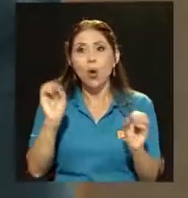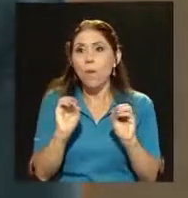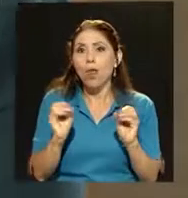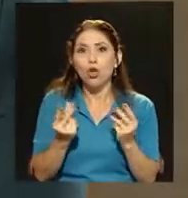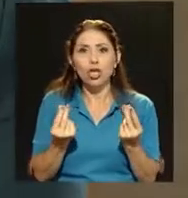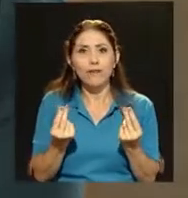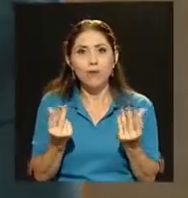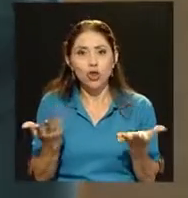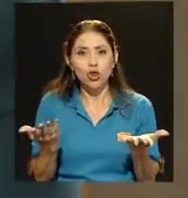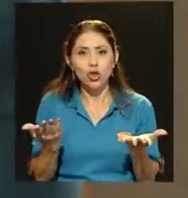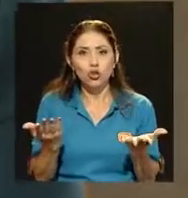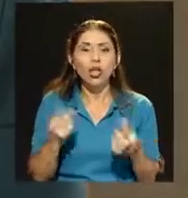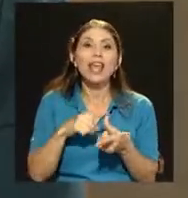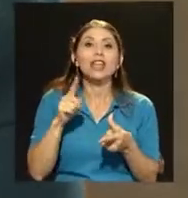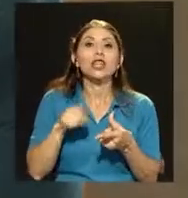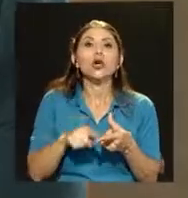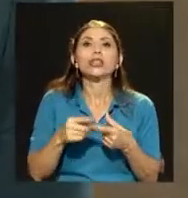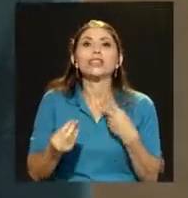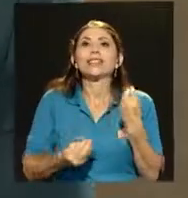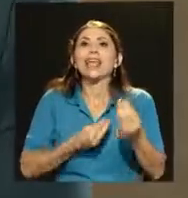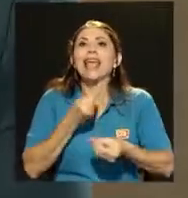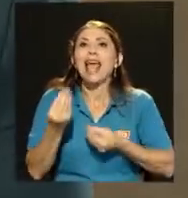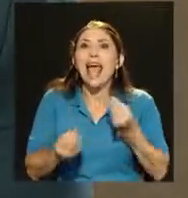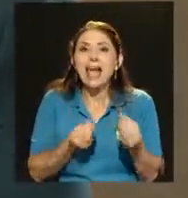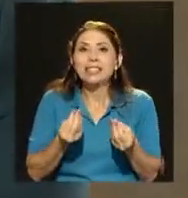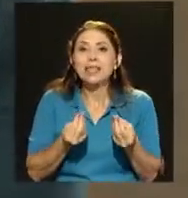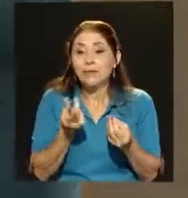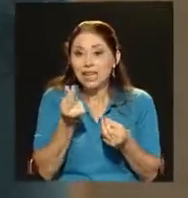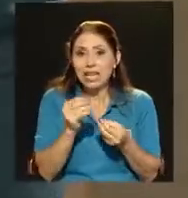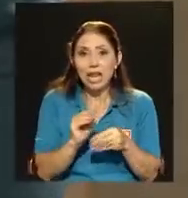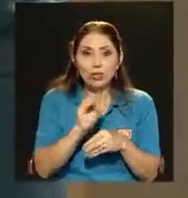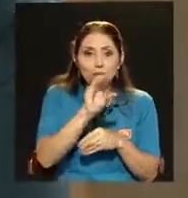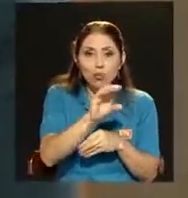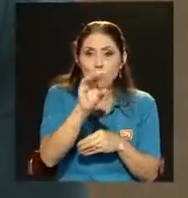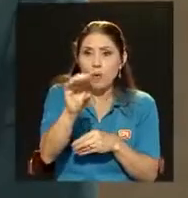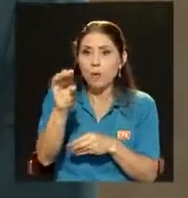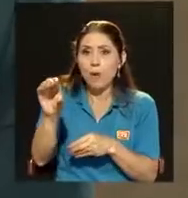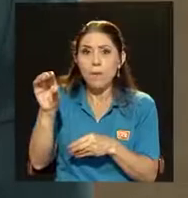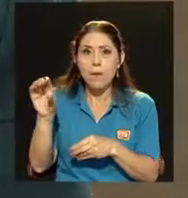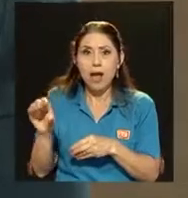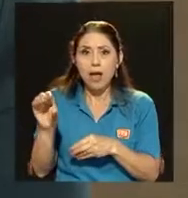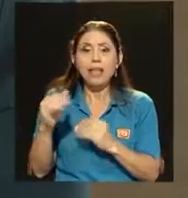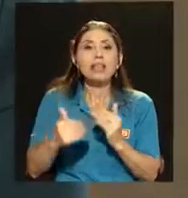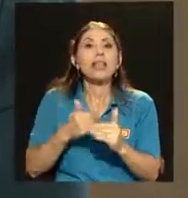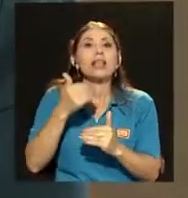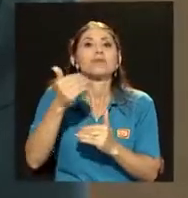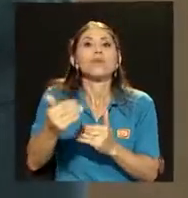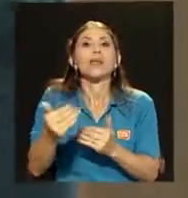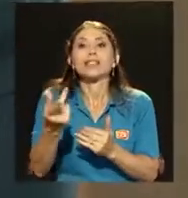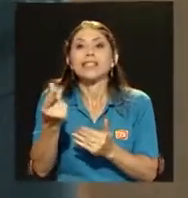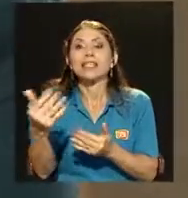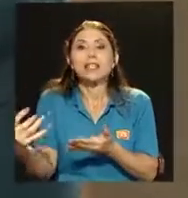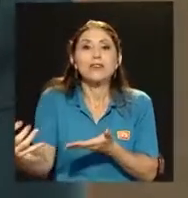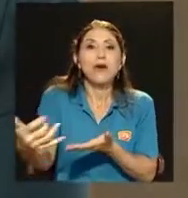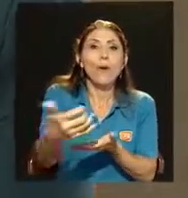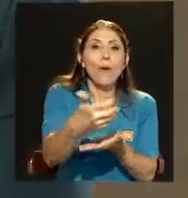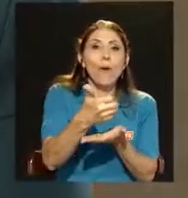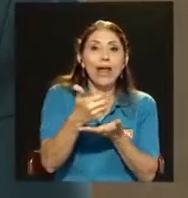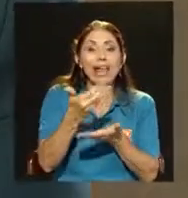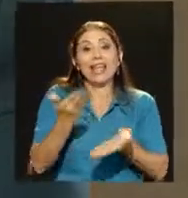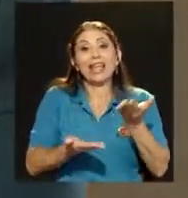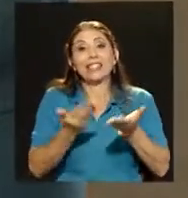sale a colocar, recoge los dineros que quizás una empresa o una familia deberían de